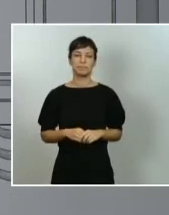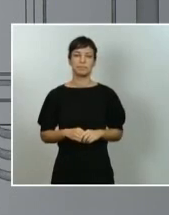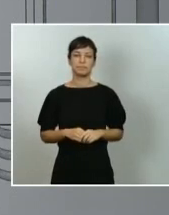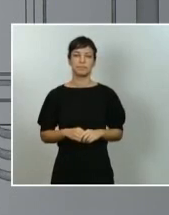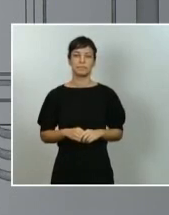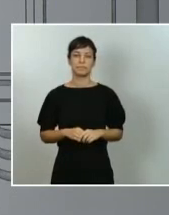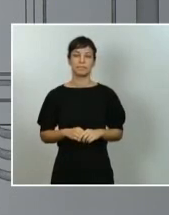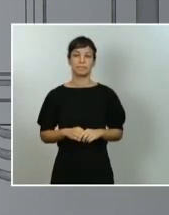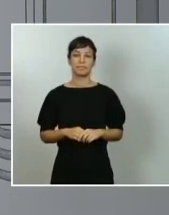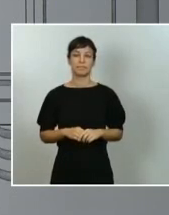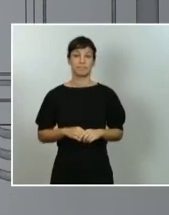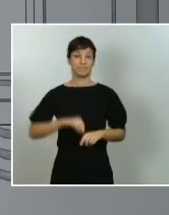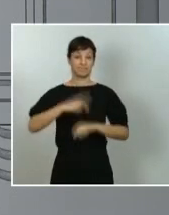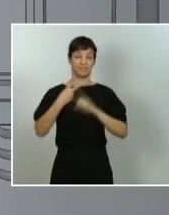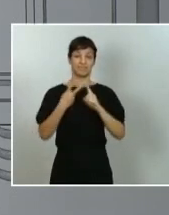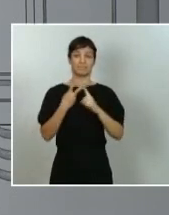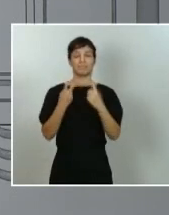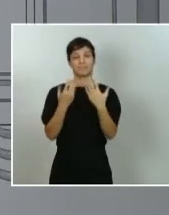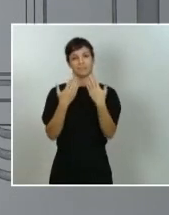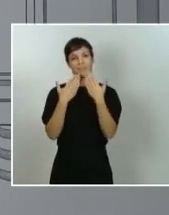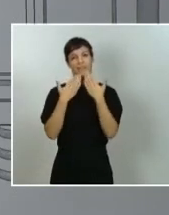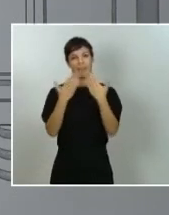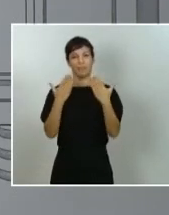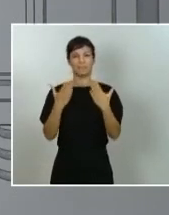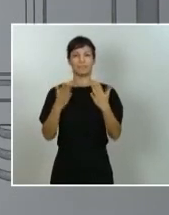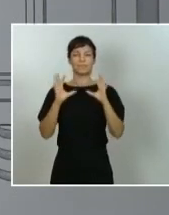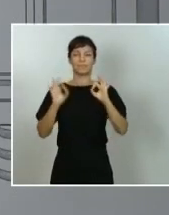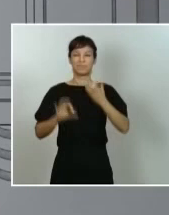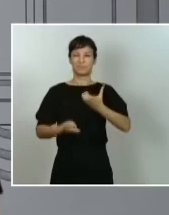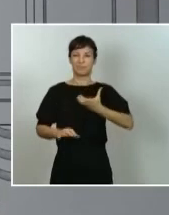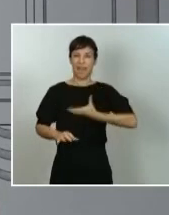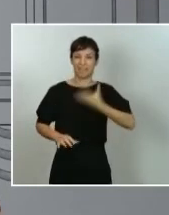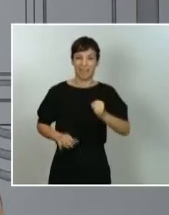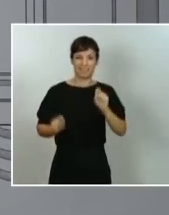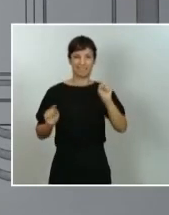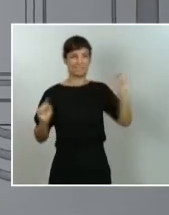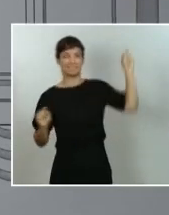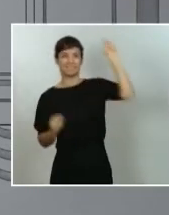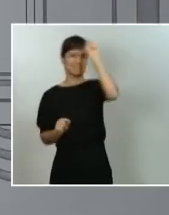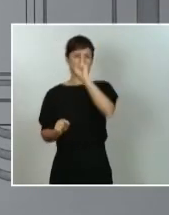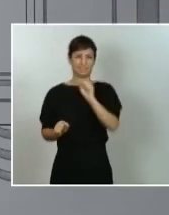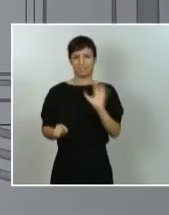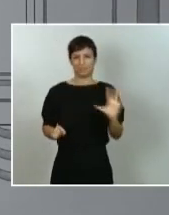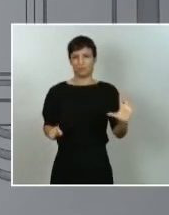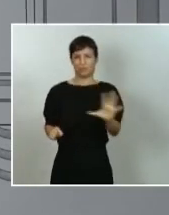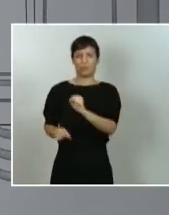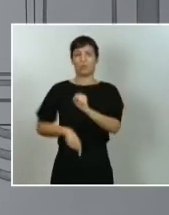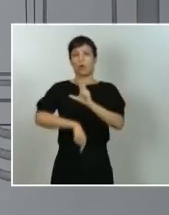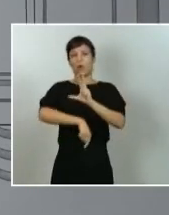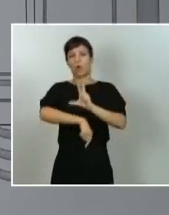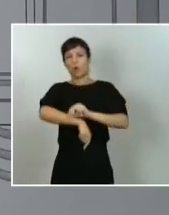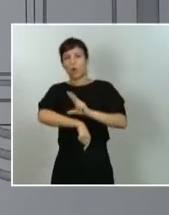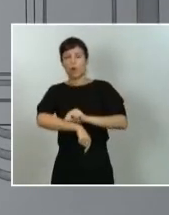ningún gobierno, es la respuesta de los sanitarios. Claro. La respuesta de los sanitarios, que a mí además me da miedo que no se